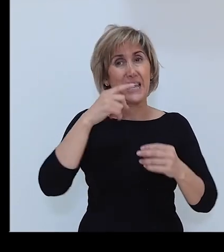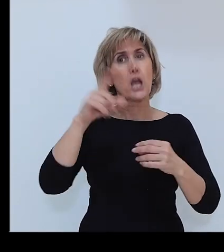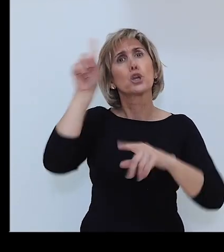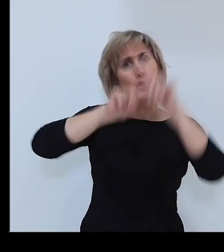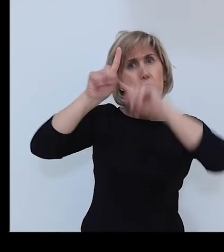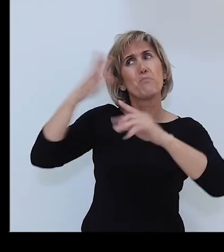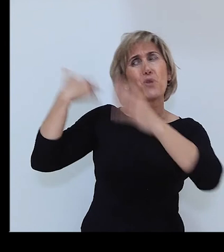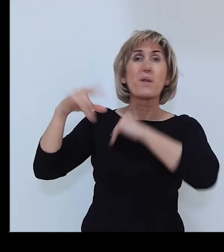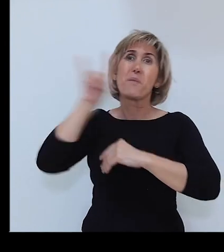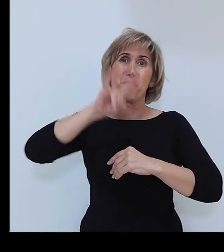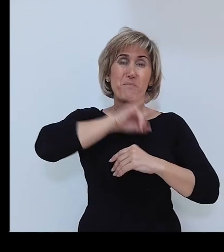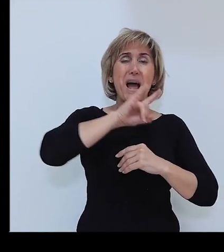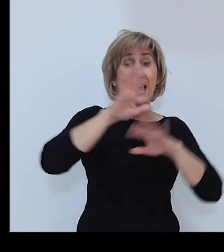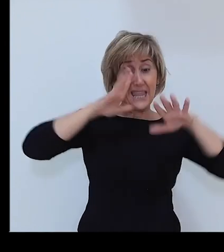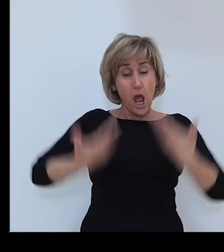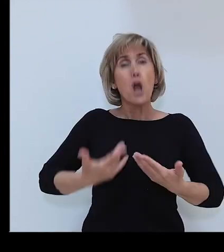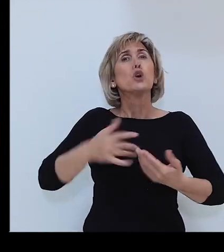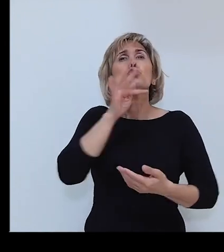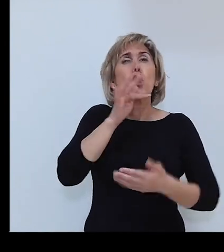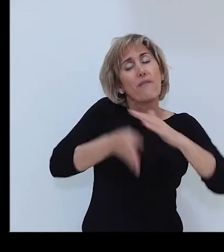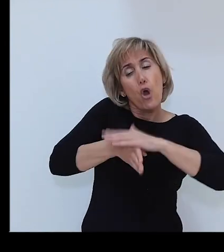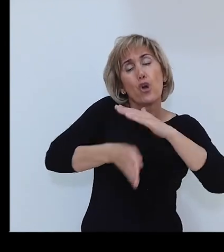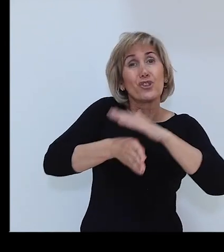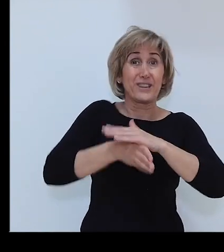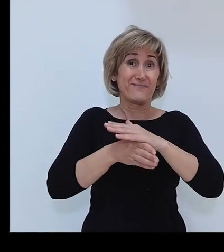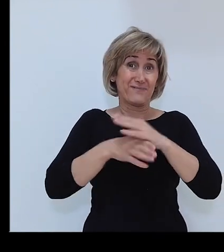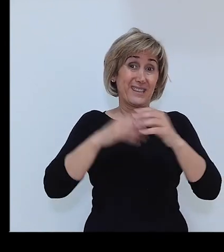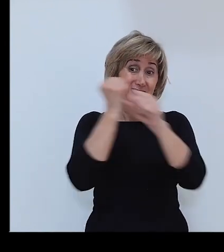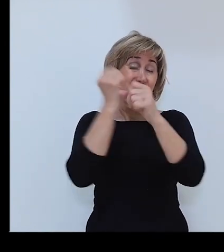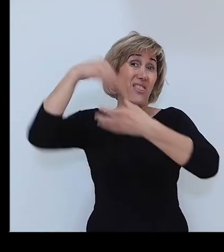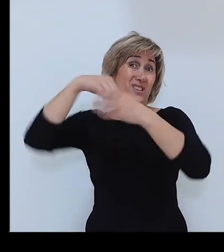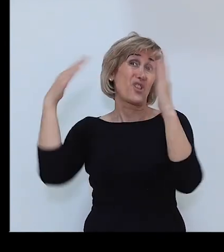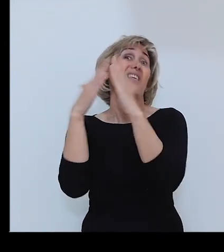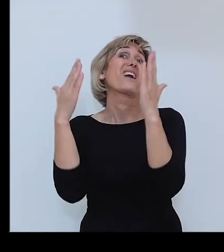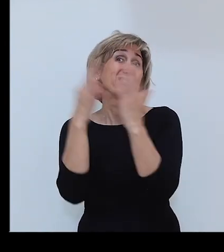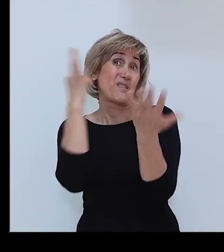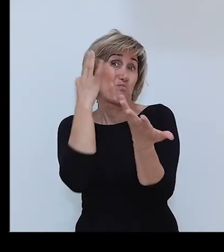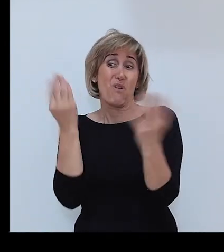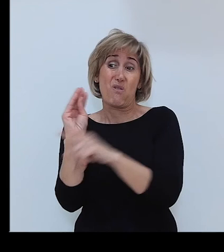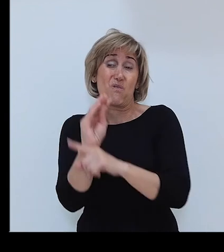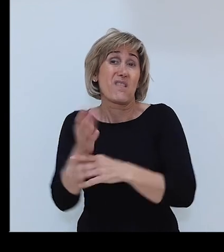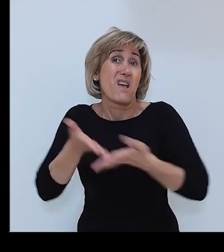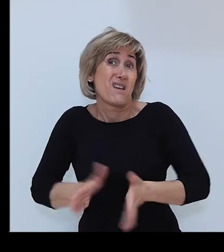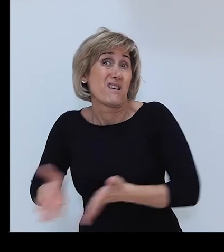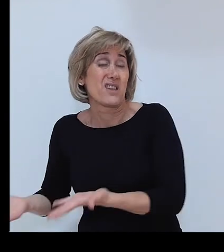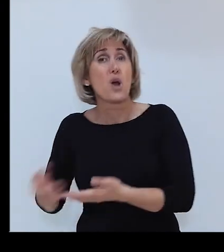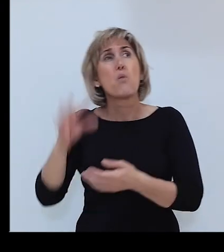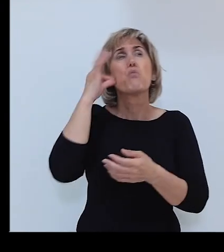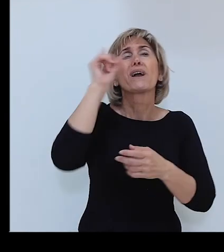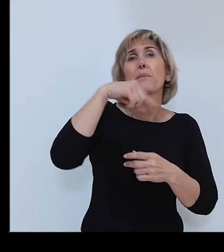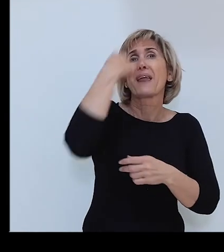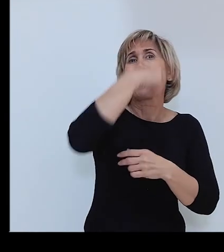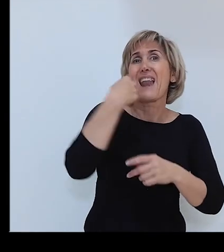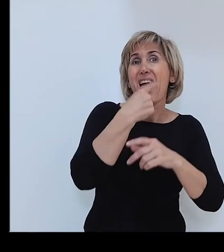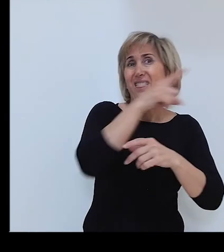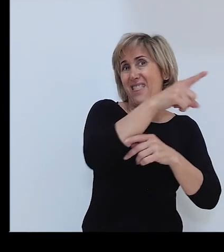estamos analizando, porque hay problemas que ella ya detectó como anomalías, pero que se siguen repitiendo, se siguen reproduciendo.